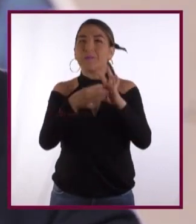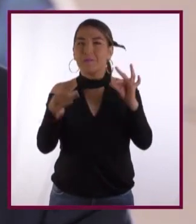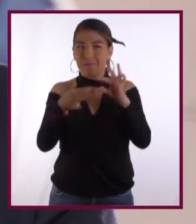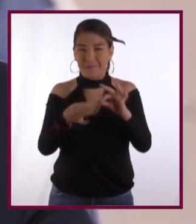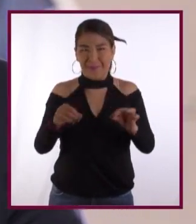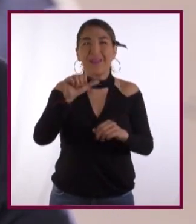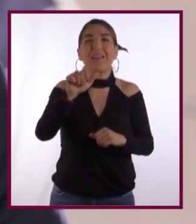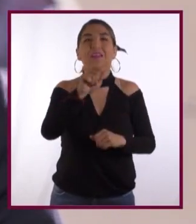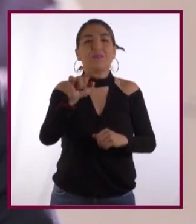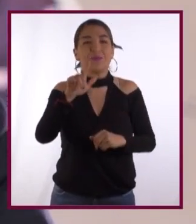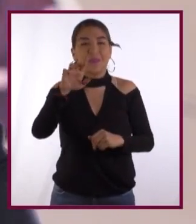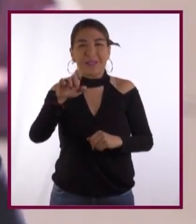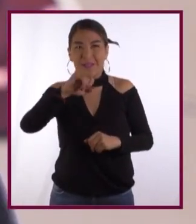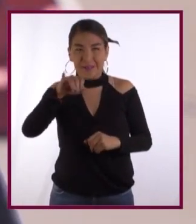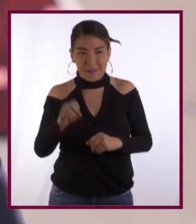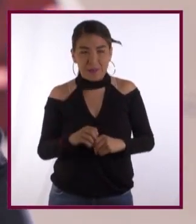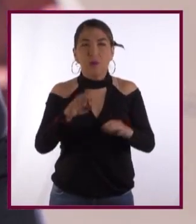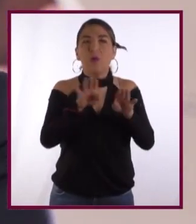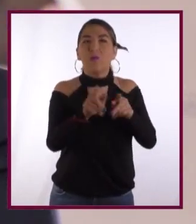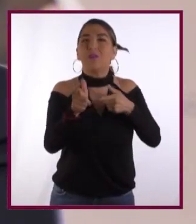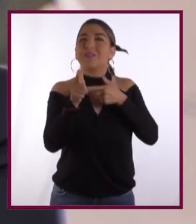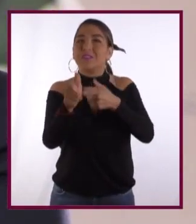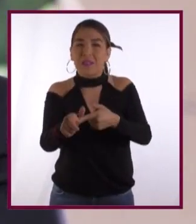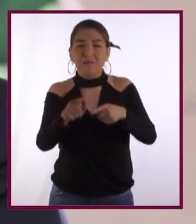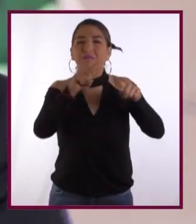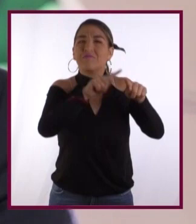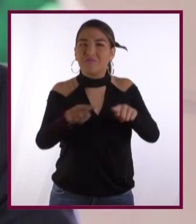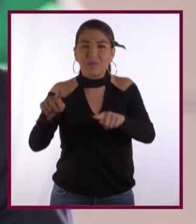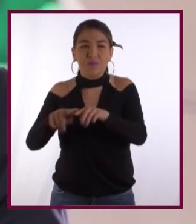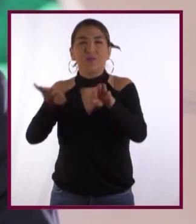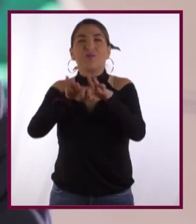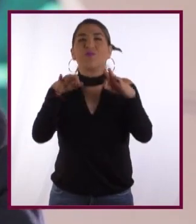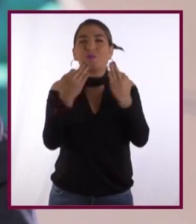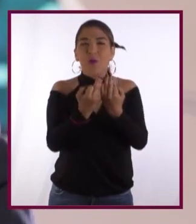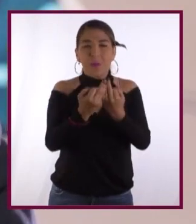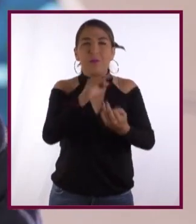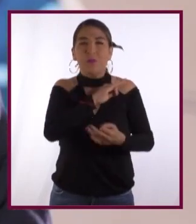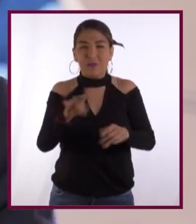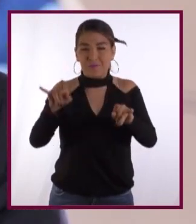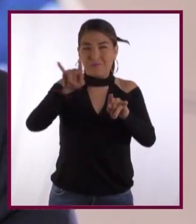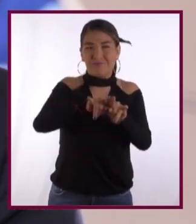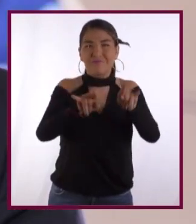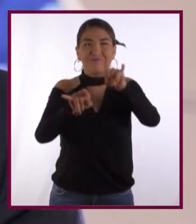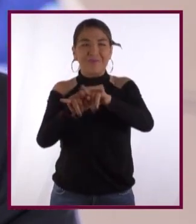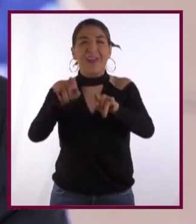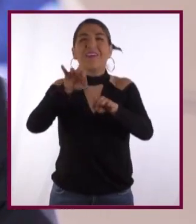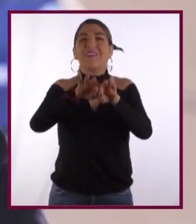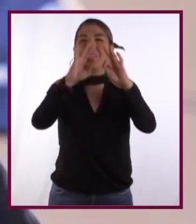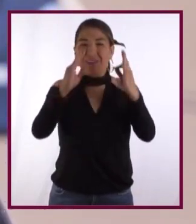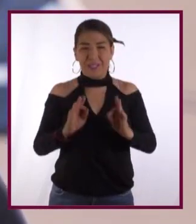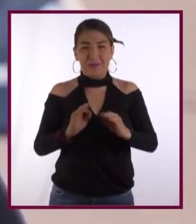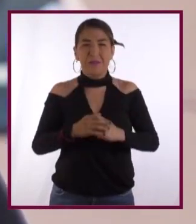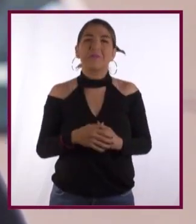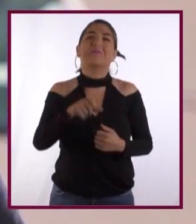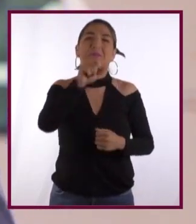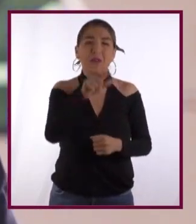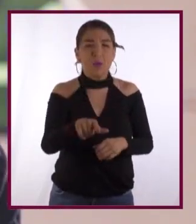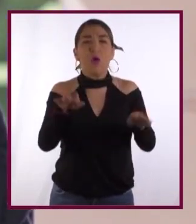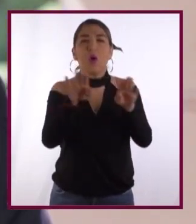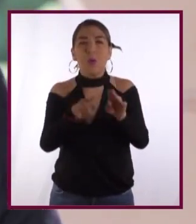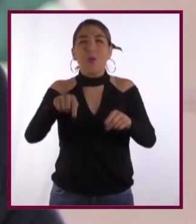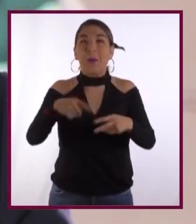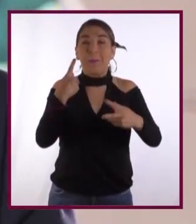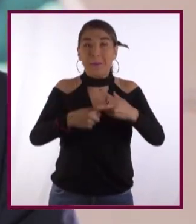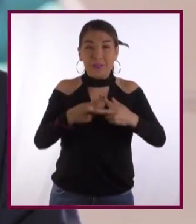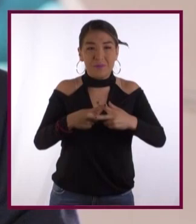hoy hablaremos de azulejos, de sus secuencias y de los patrones, de las distintas maneras con las que podemos acomodar figuras. Y